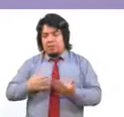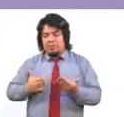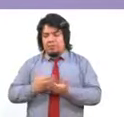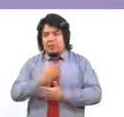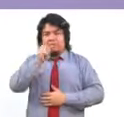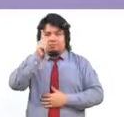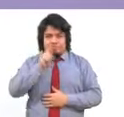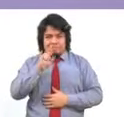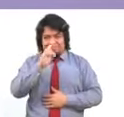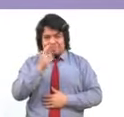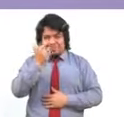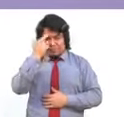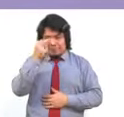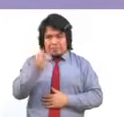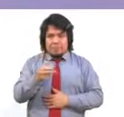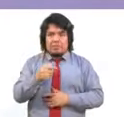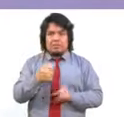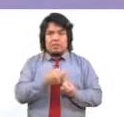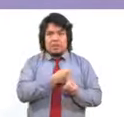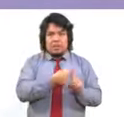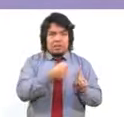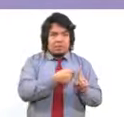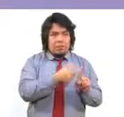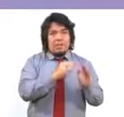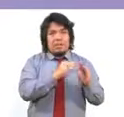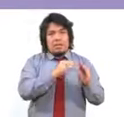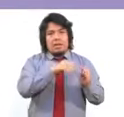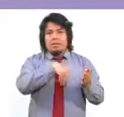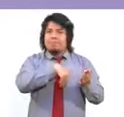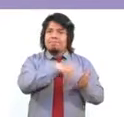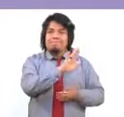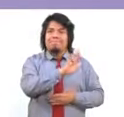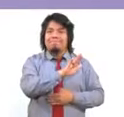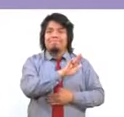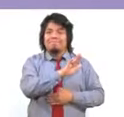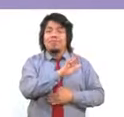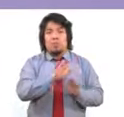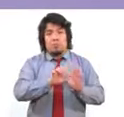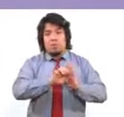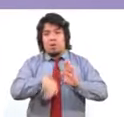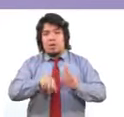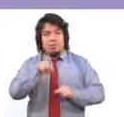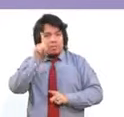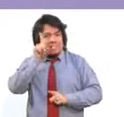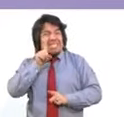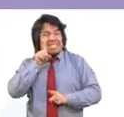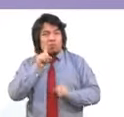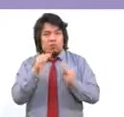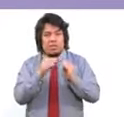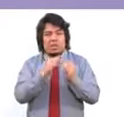Mujeres, que es el agresor sale de casa. De tal manera que si la mujer está siendo